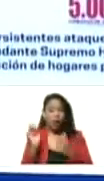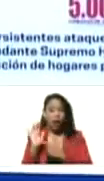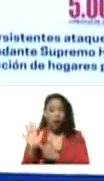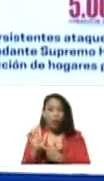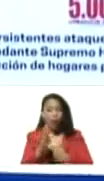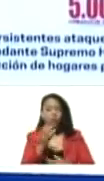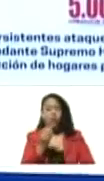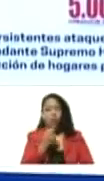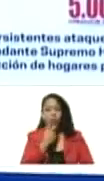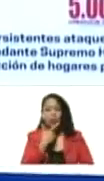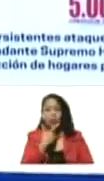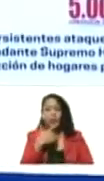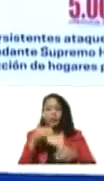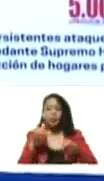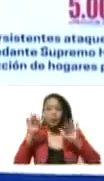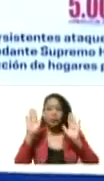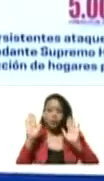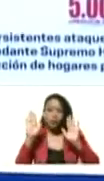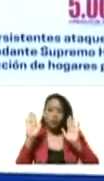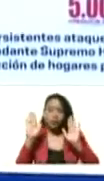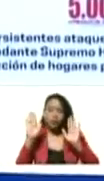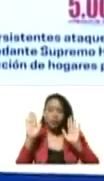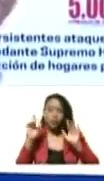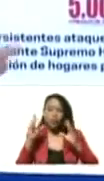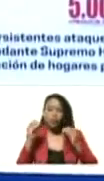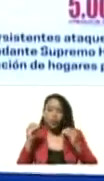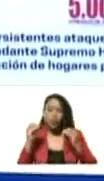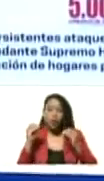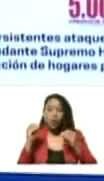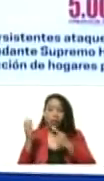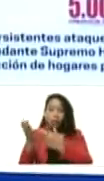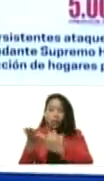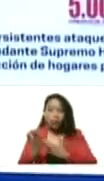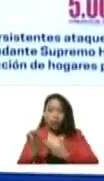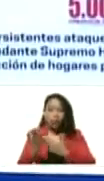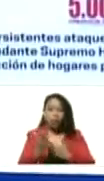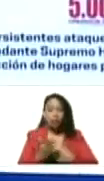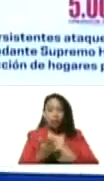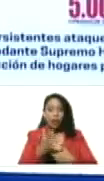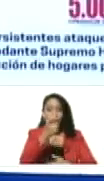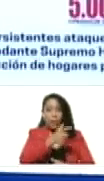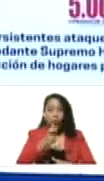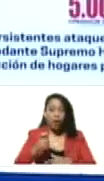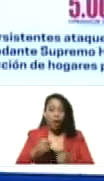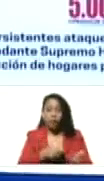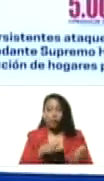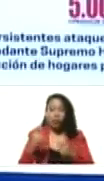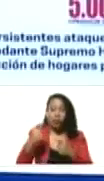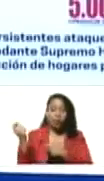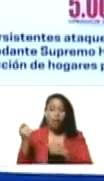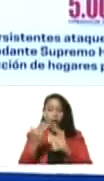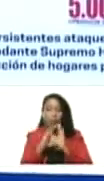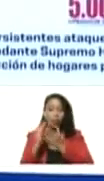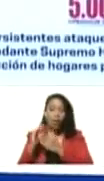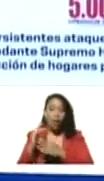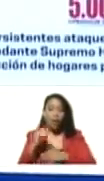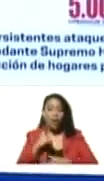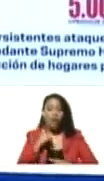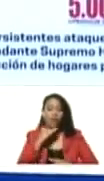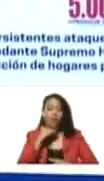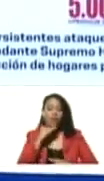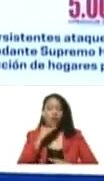muy bonita. Sin embargo, producto de que ha ido recibiendo personas que se han mudado a los urbanismos, está ya al máximo de